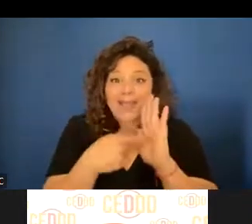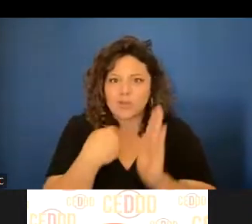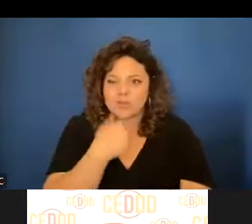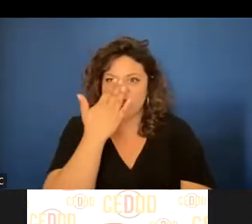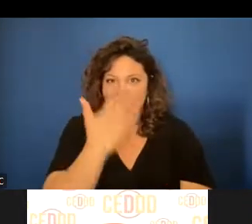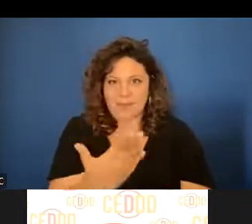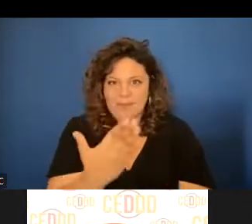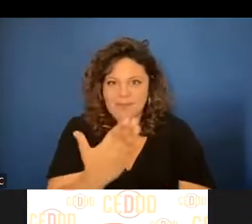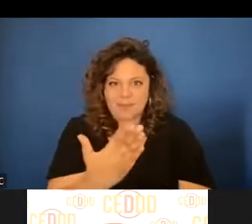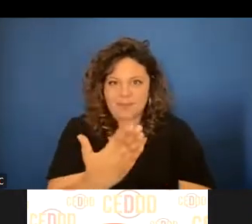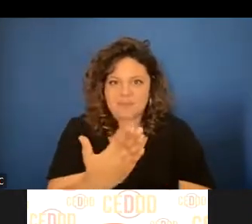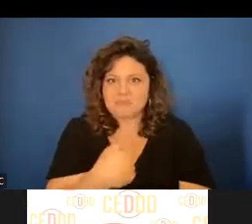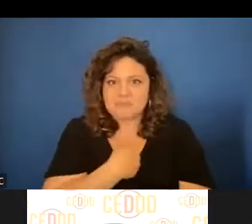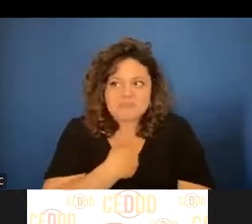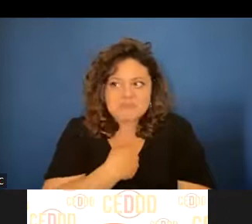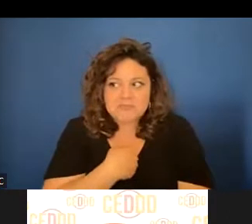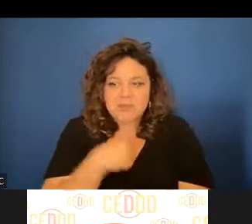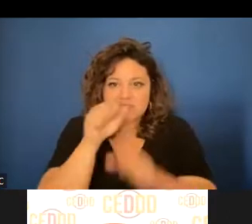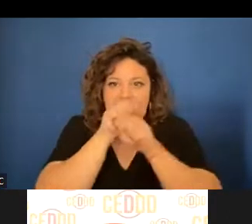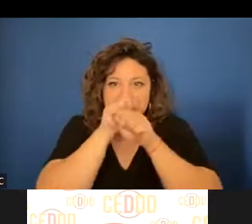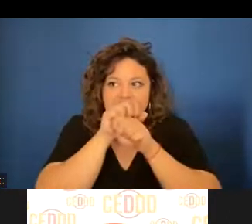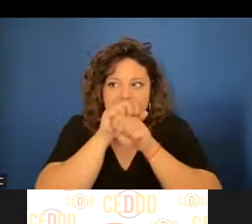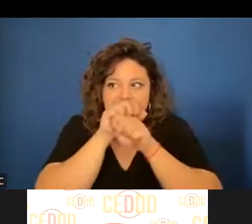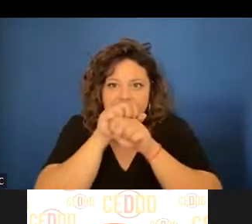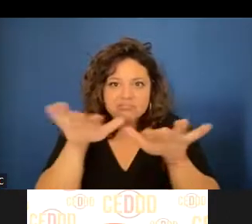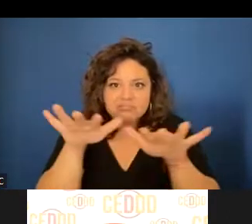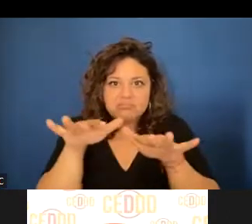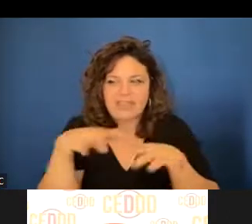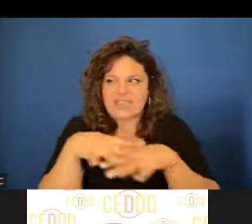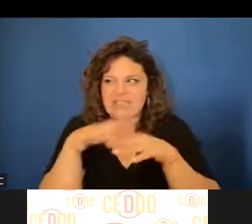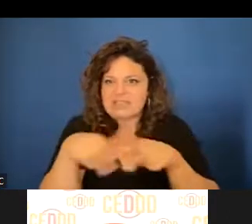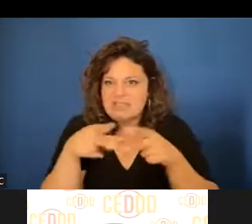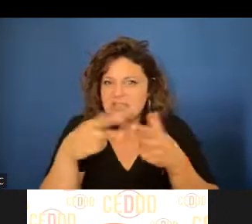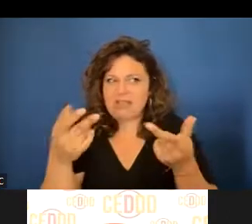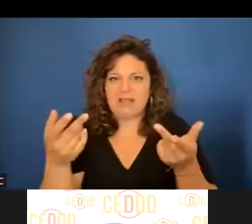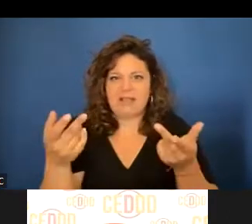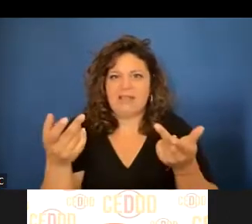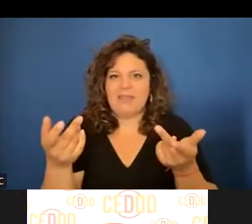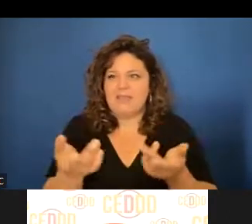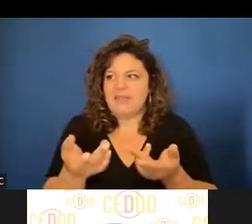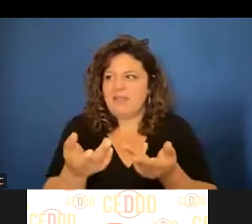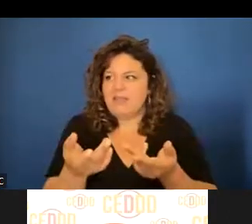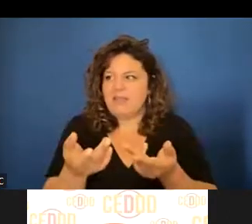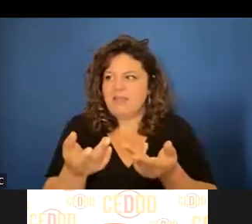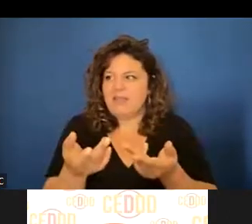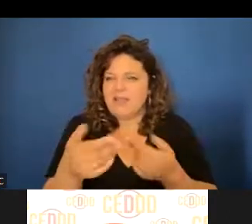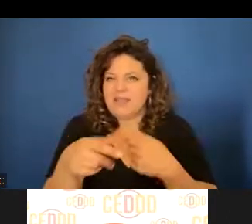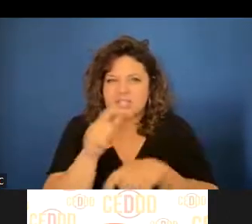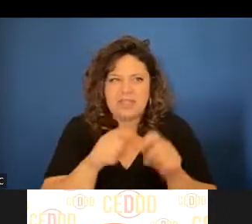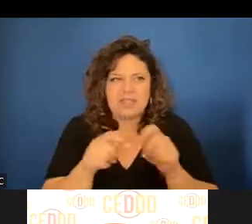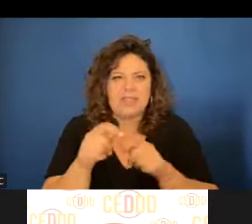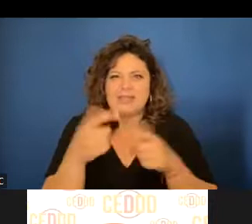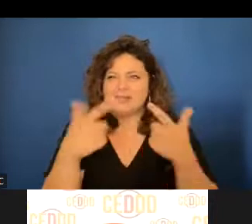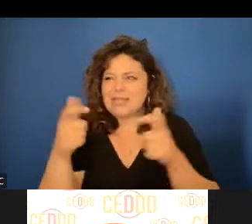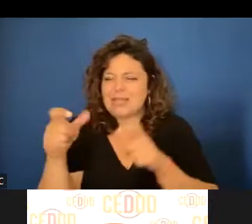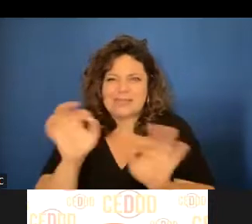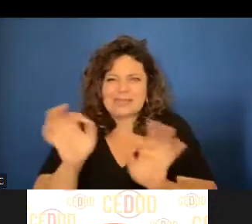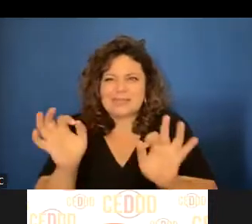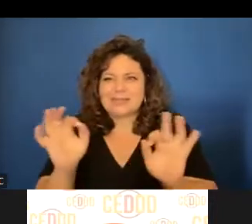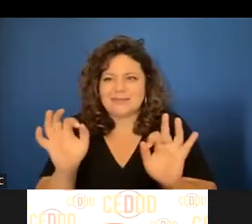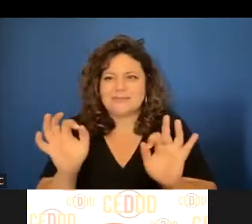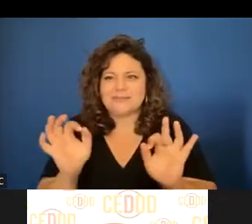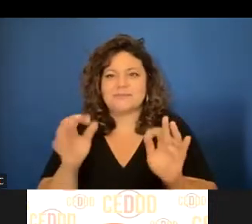50.000 cuerpos normativos, tanto a nivel estatal, autonómico como municipal, que muchas veces no terminan de estar